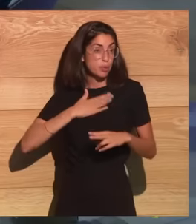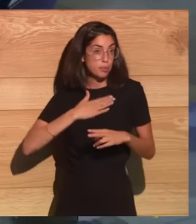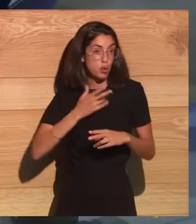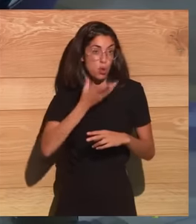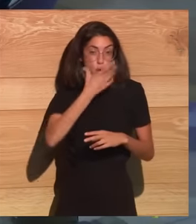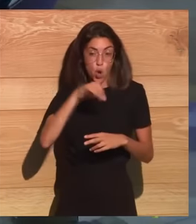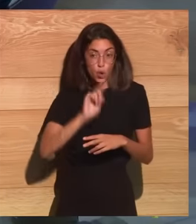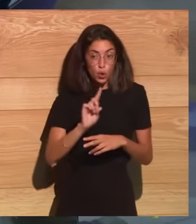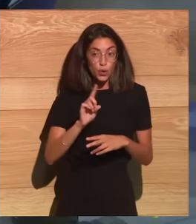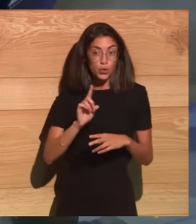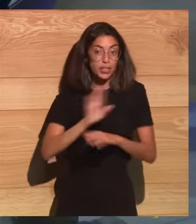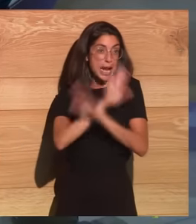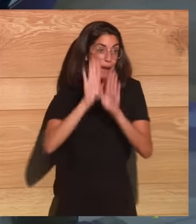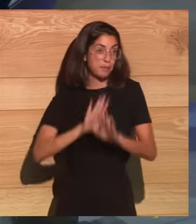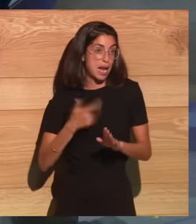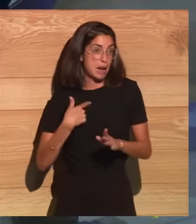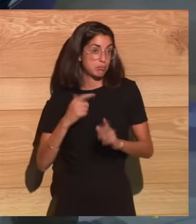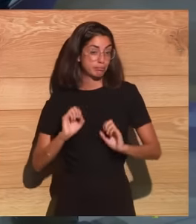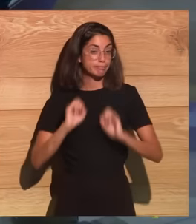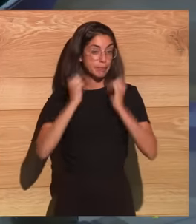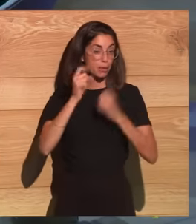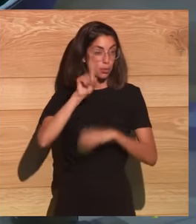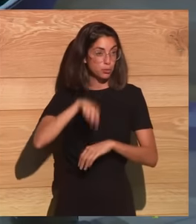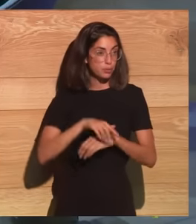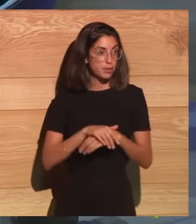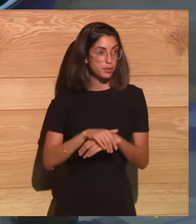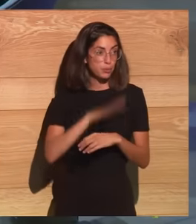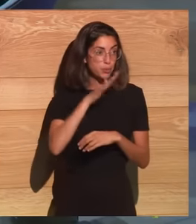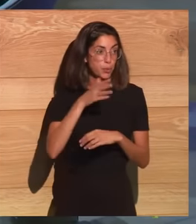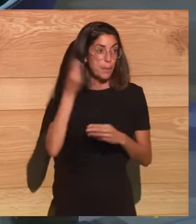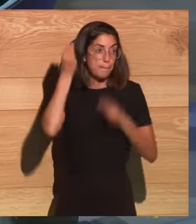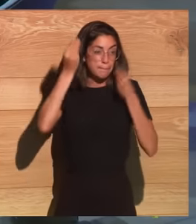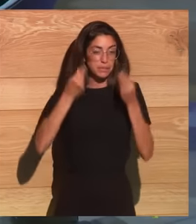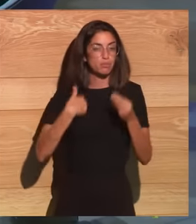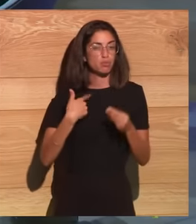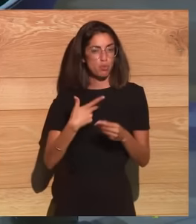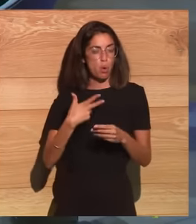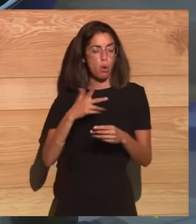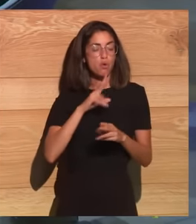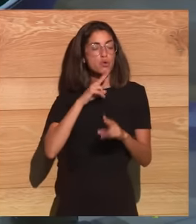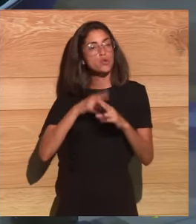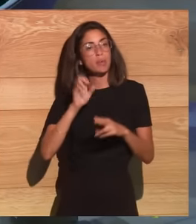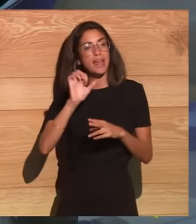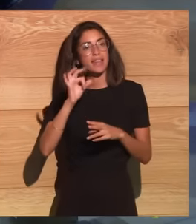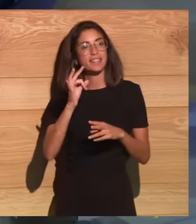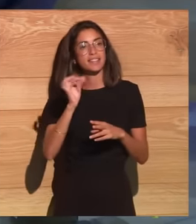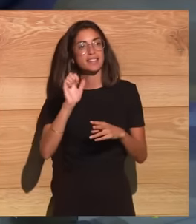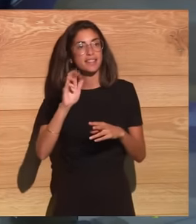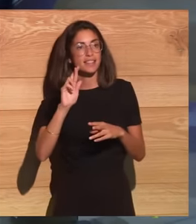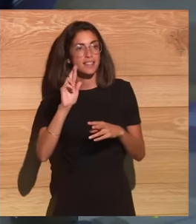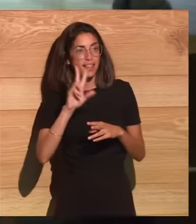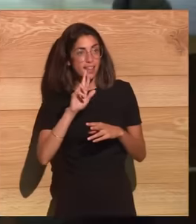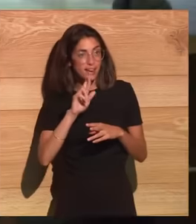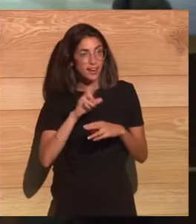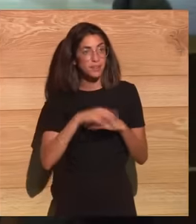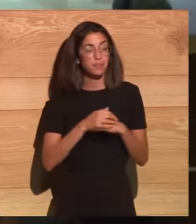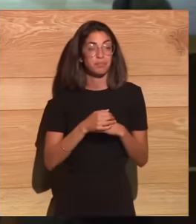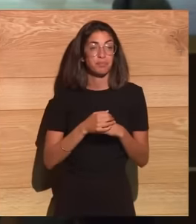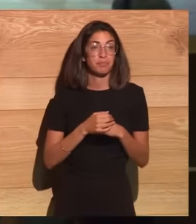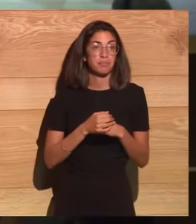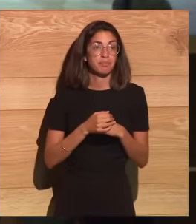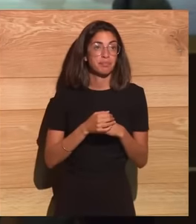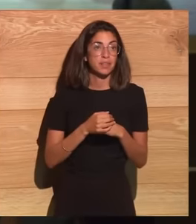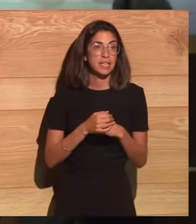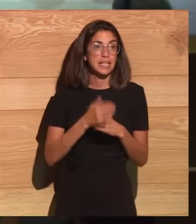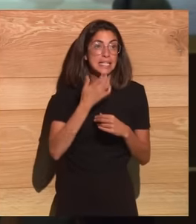cualquier nombre. Y porque pienso que puedo ser yo, Esther, y yo reacciono por si acaso. ¿Te tranquiliza saber que eso solo sería un problema si el